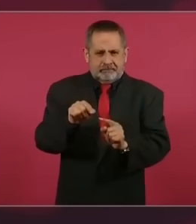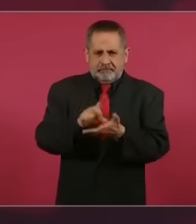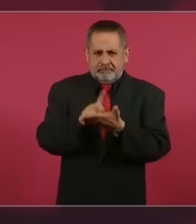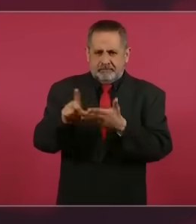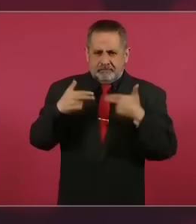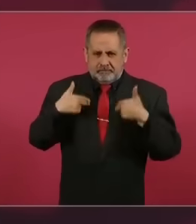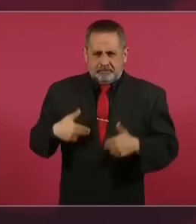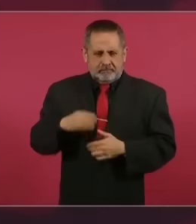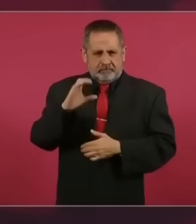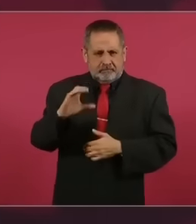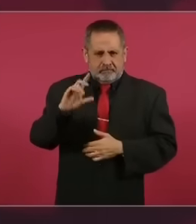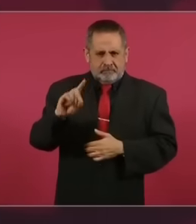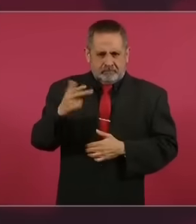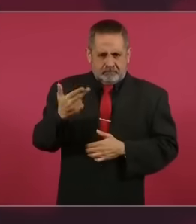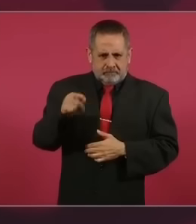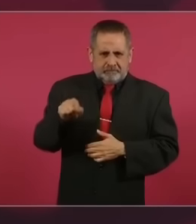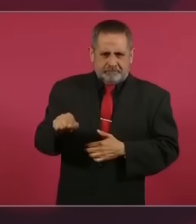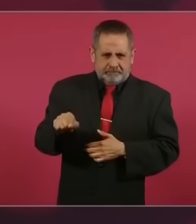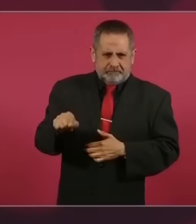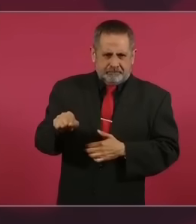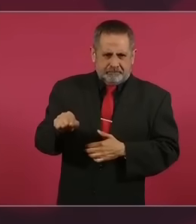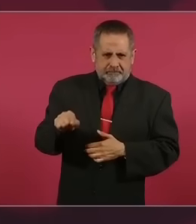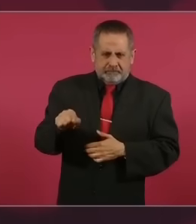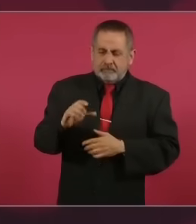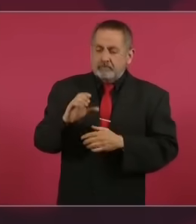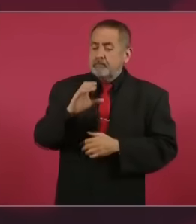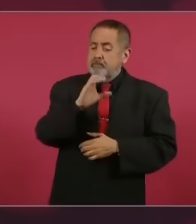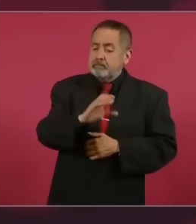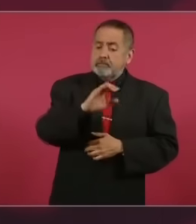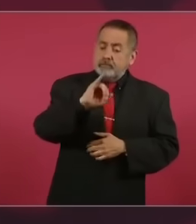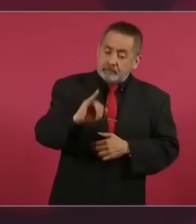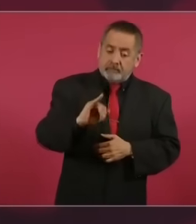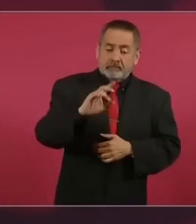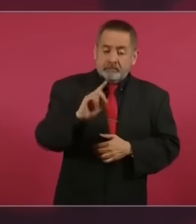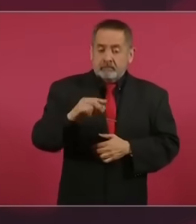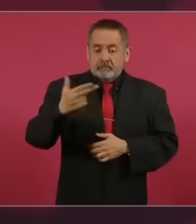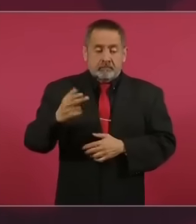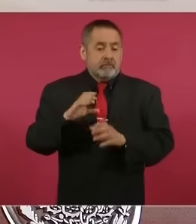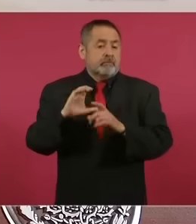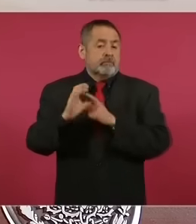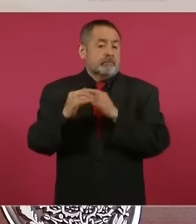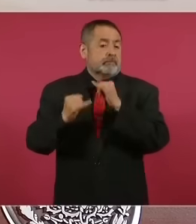Derechos Humanos, la Comisión Interamericana de Derechos Humanos,